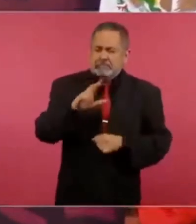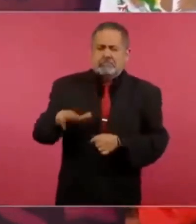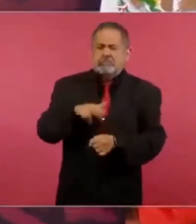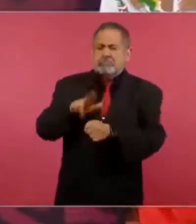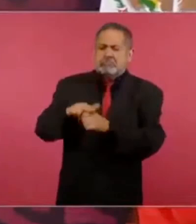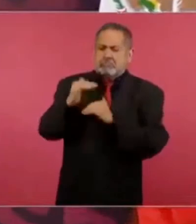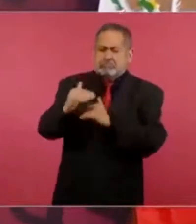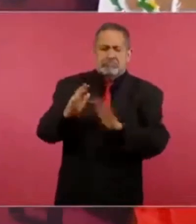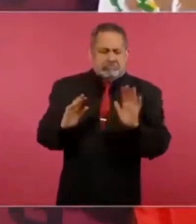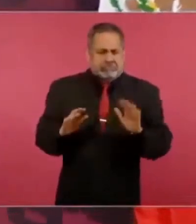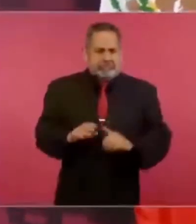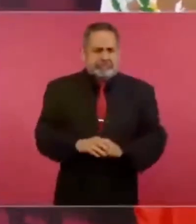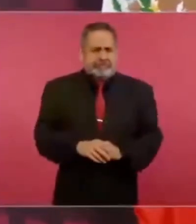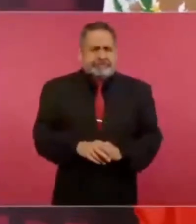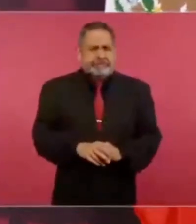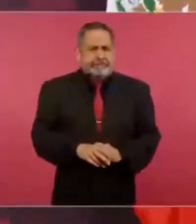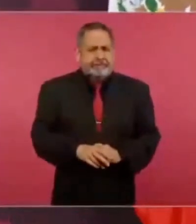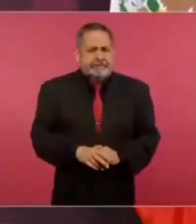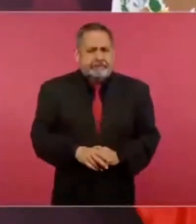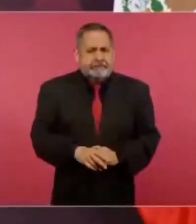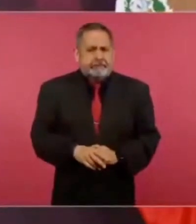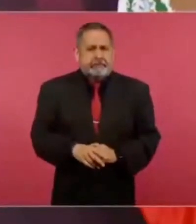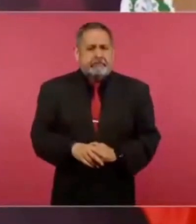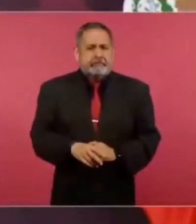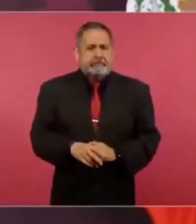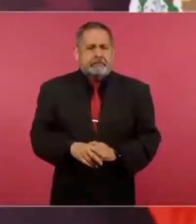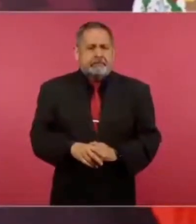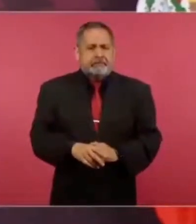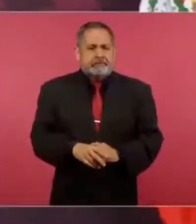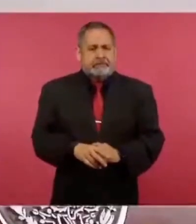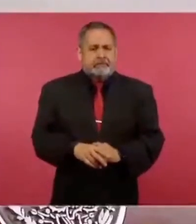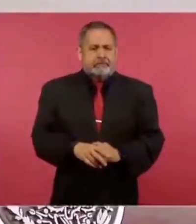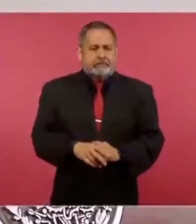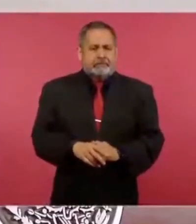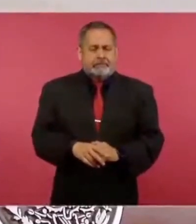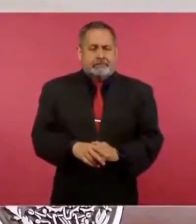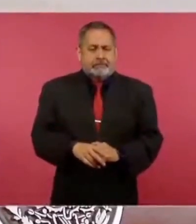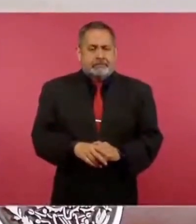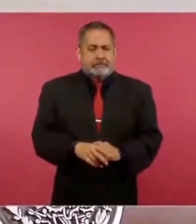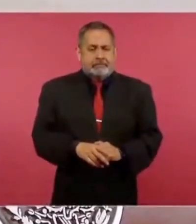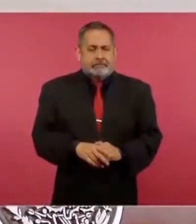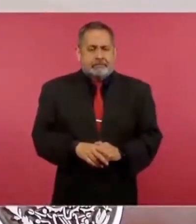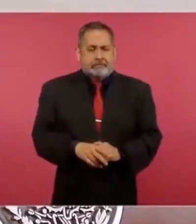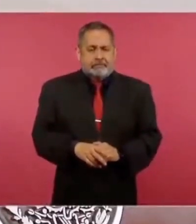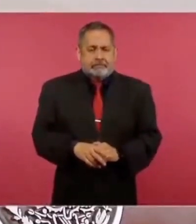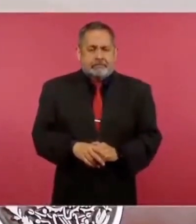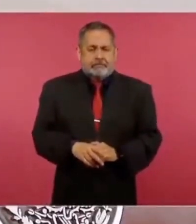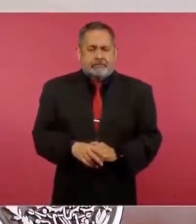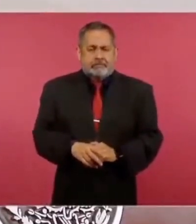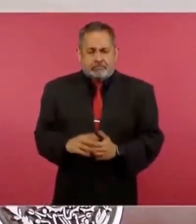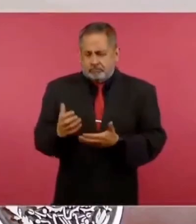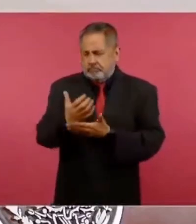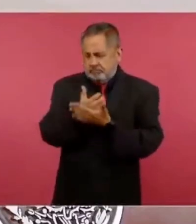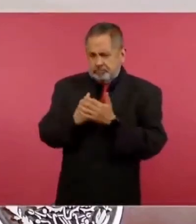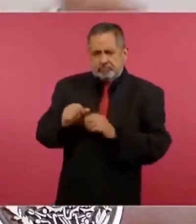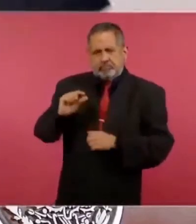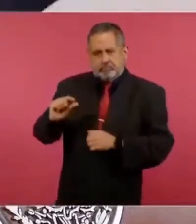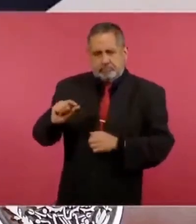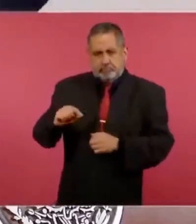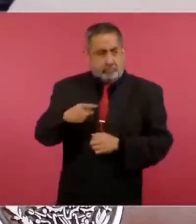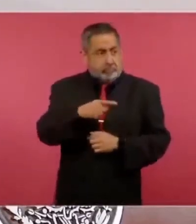Es decir, que van a cobrar poco y